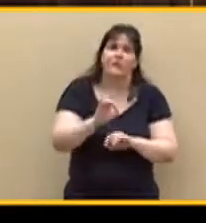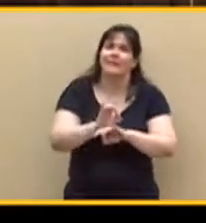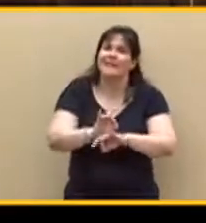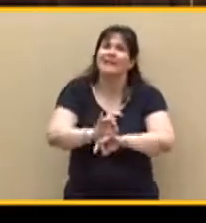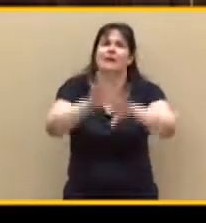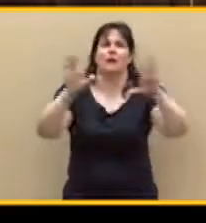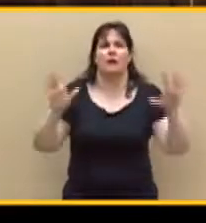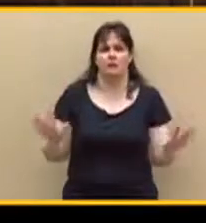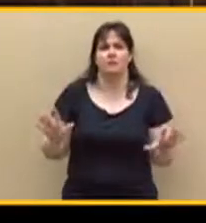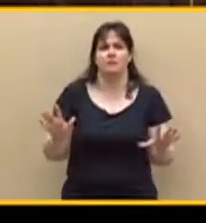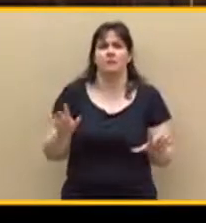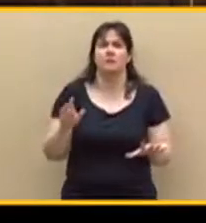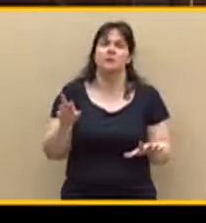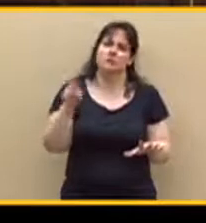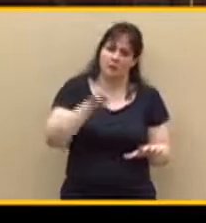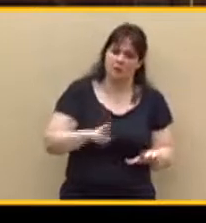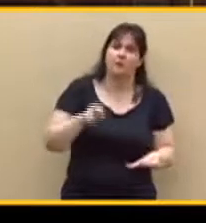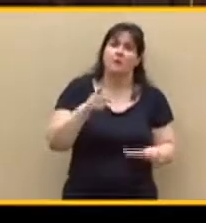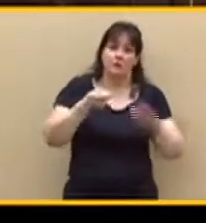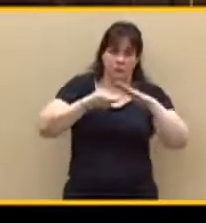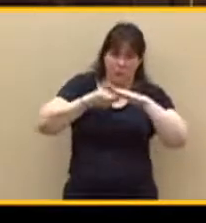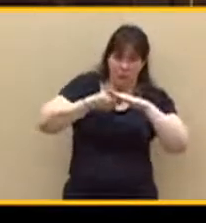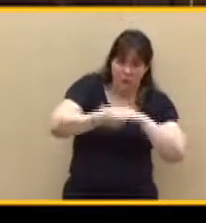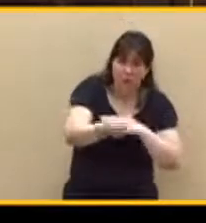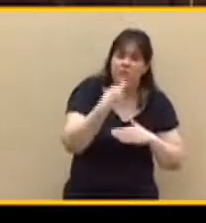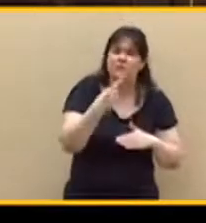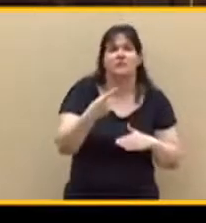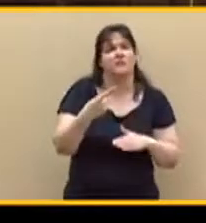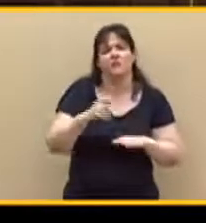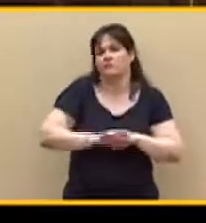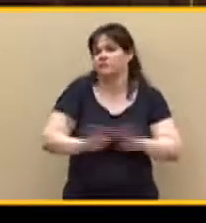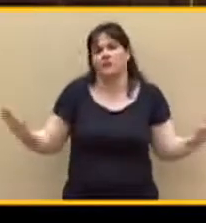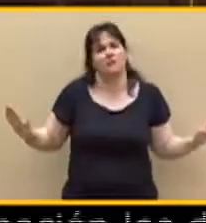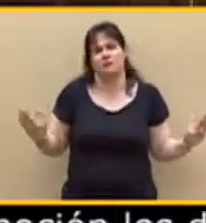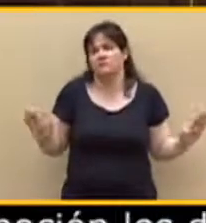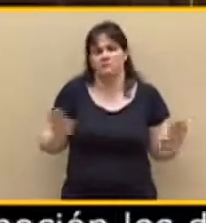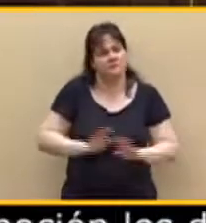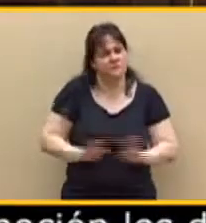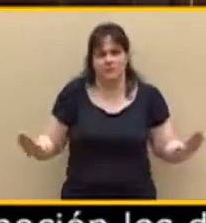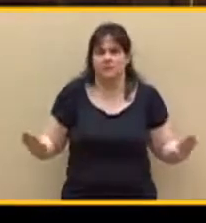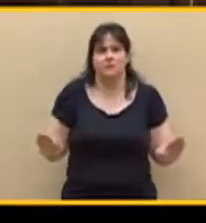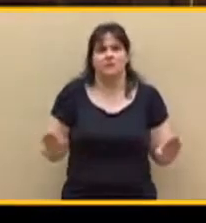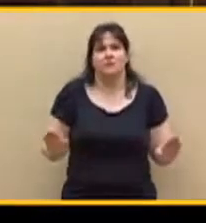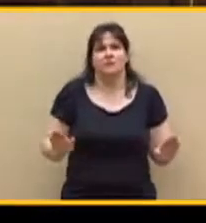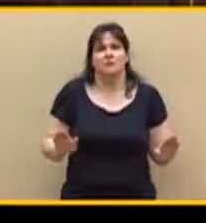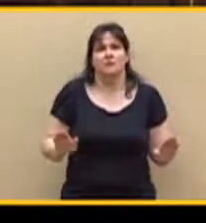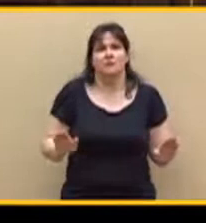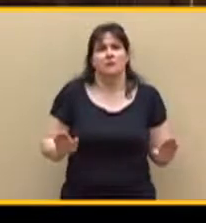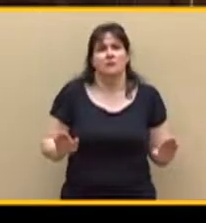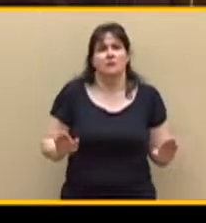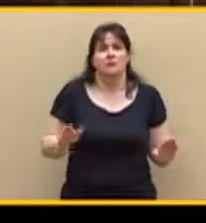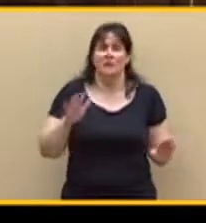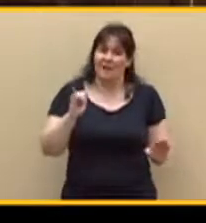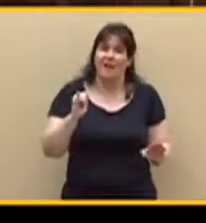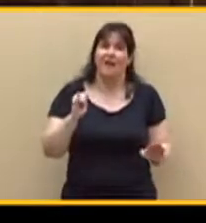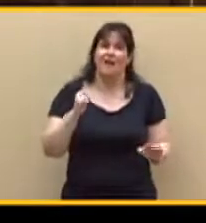Esta moción les dice basta ya, señorías. Con ella hay millones de ciudadanos y ciudadanas que